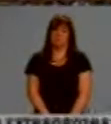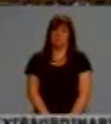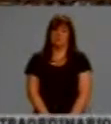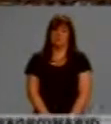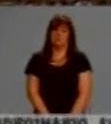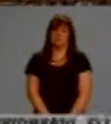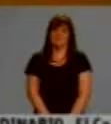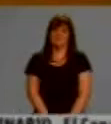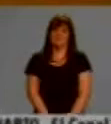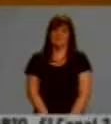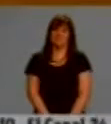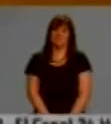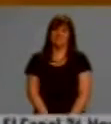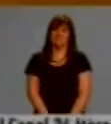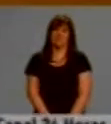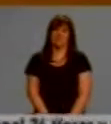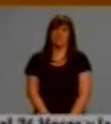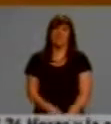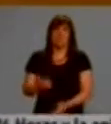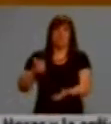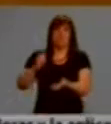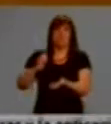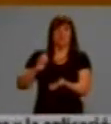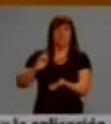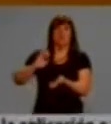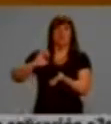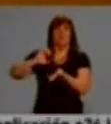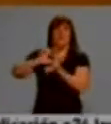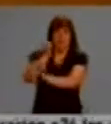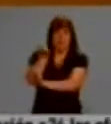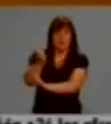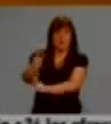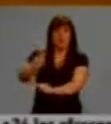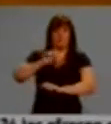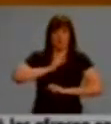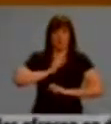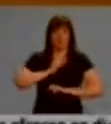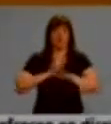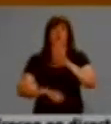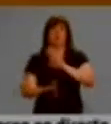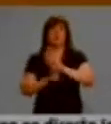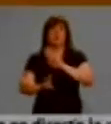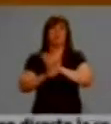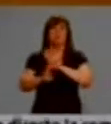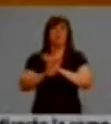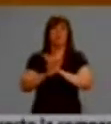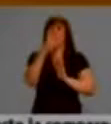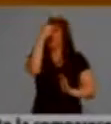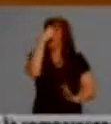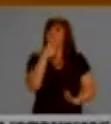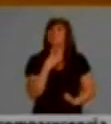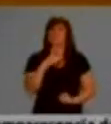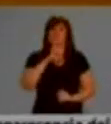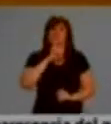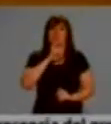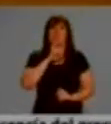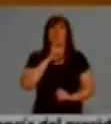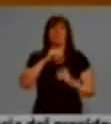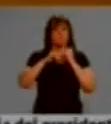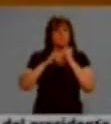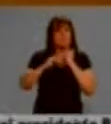El crédito se obtiene y se conserva con una imagen de estabilidad, de